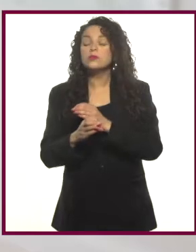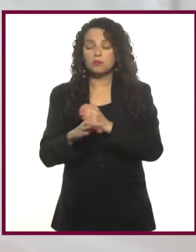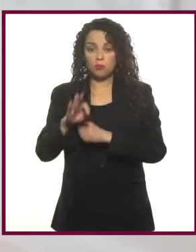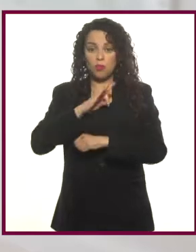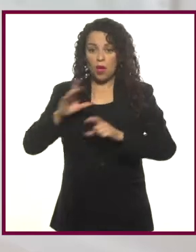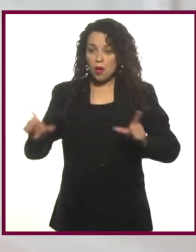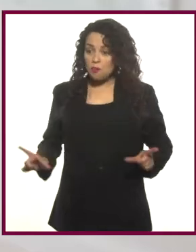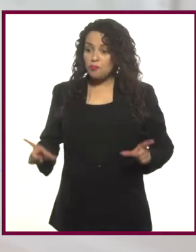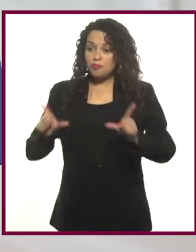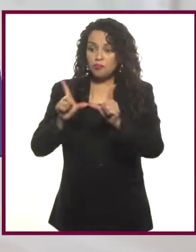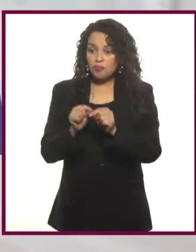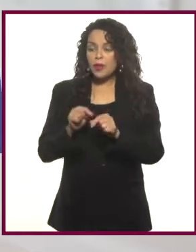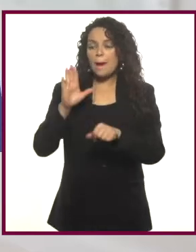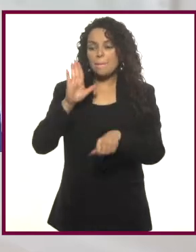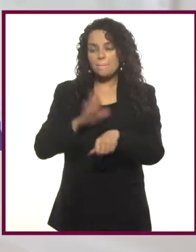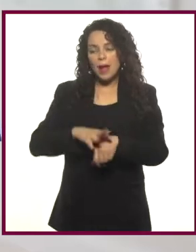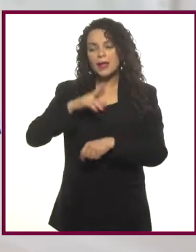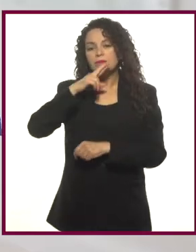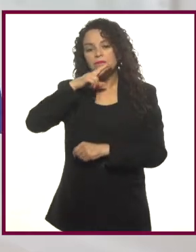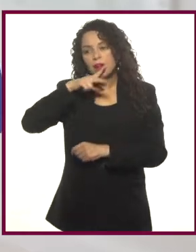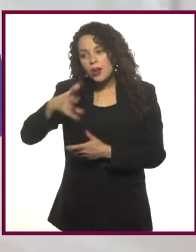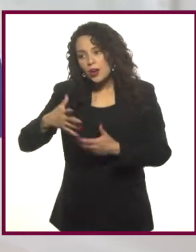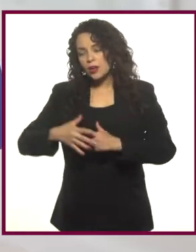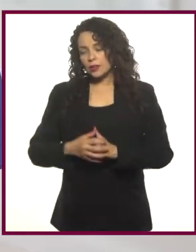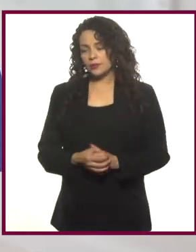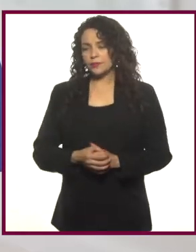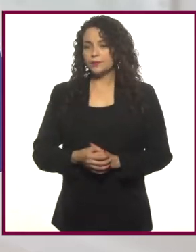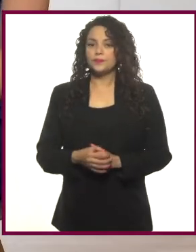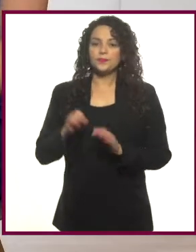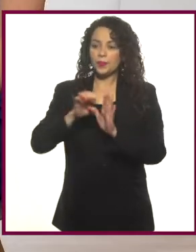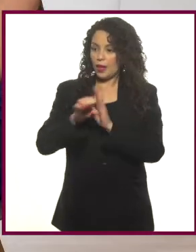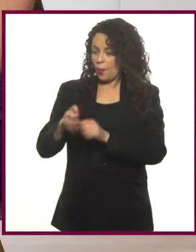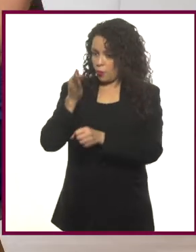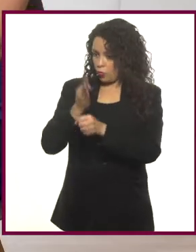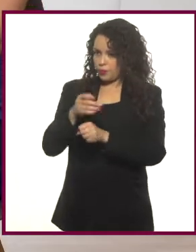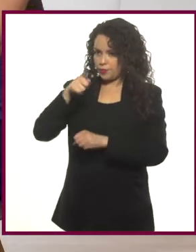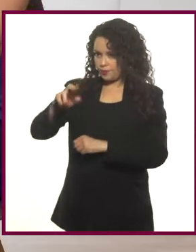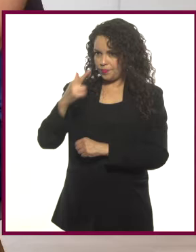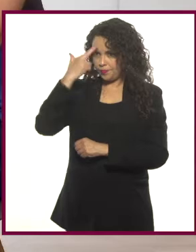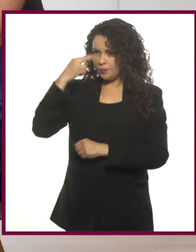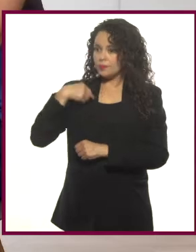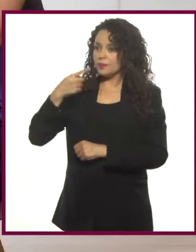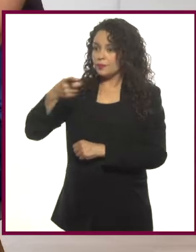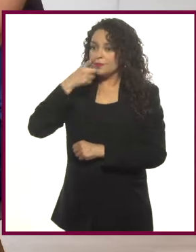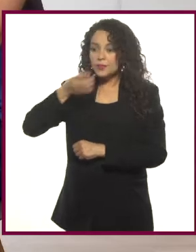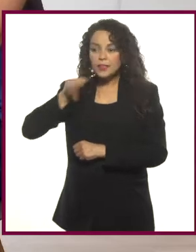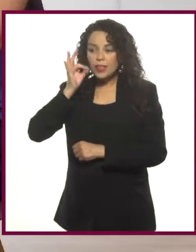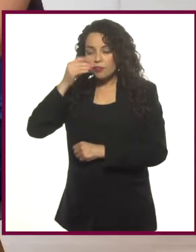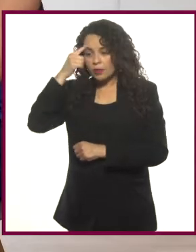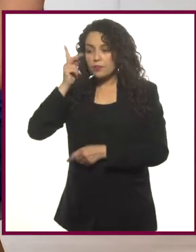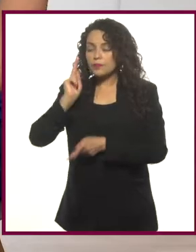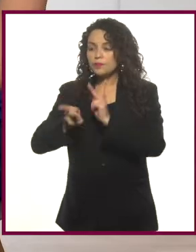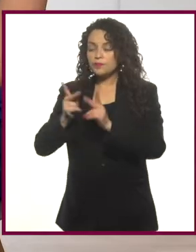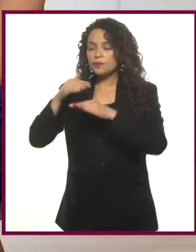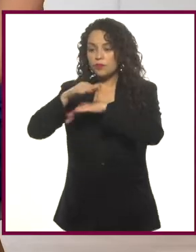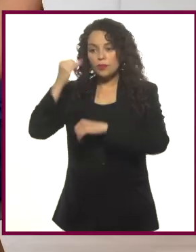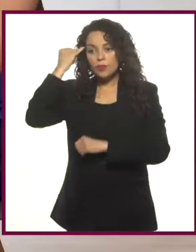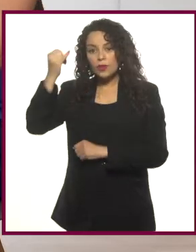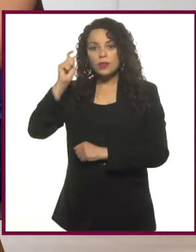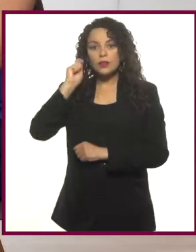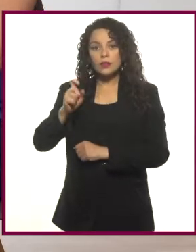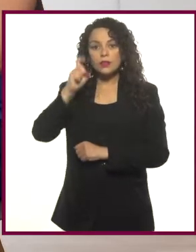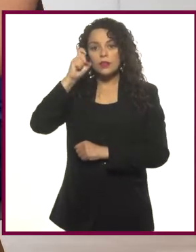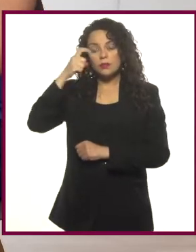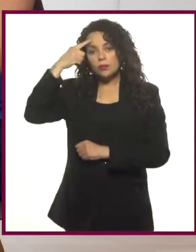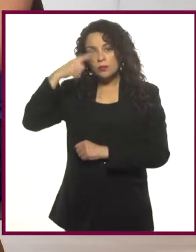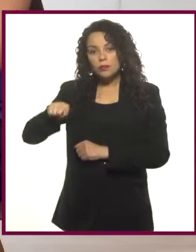situaciones en las que hacerlo de manera sintetizada es más efectivo. En este caso, ¿recuerdas que te invité a ese café para contarte de la idea que